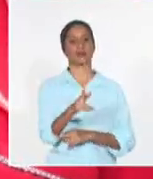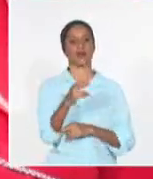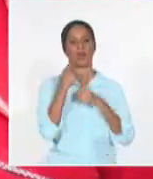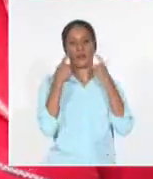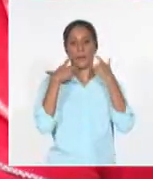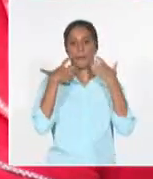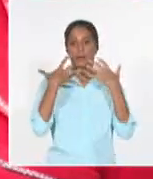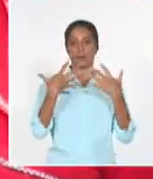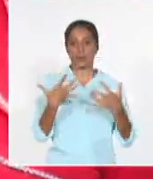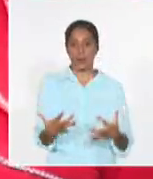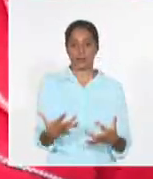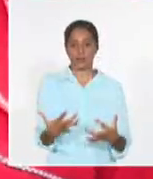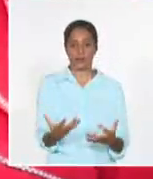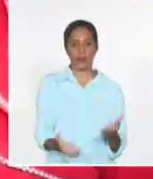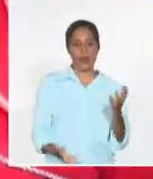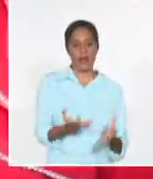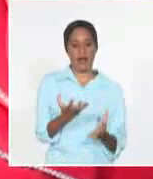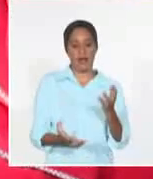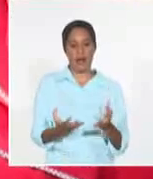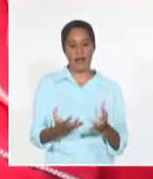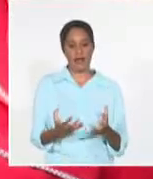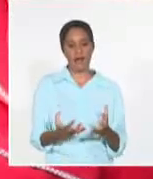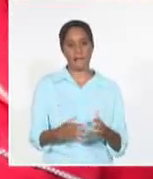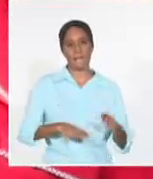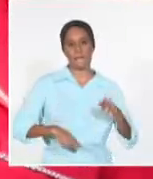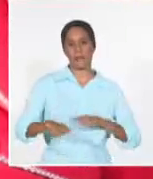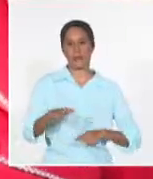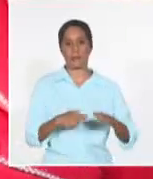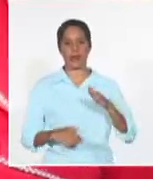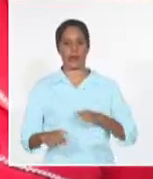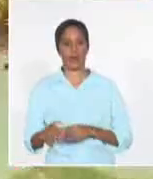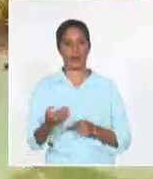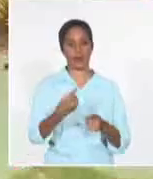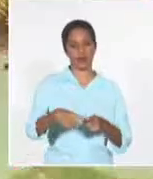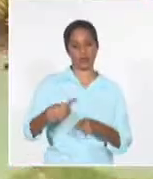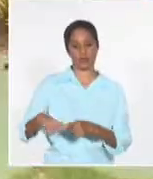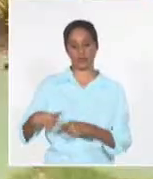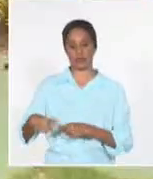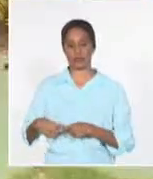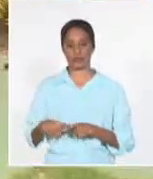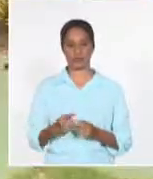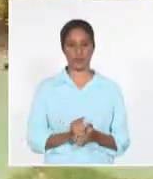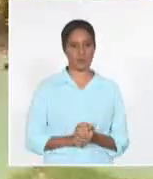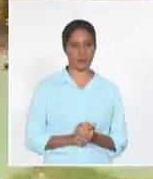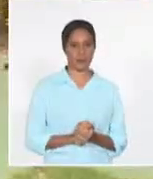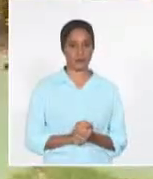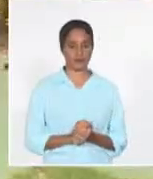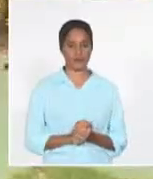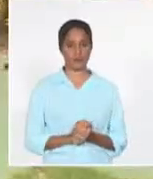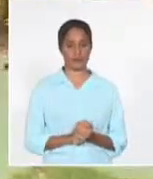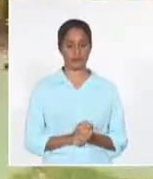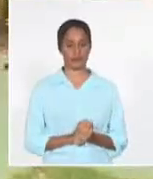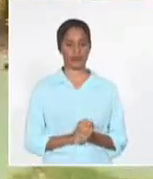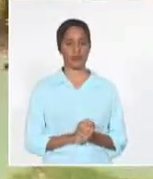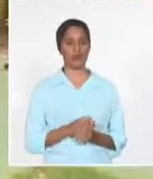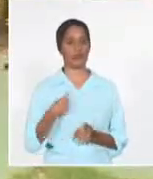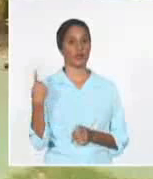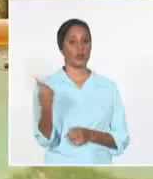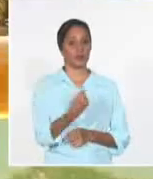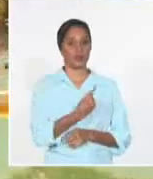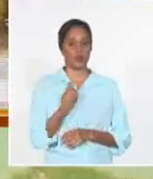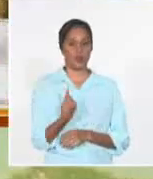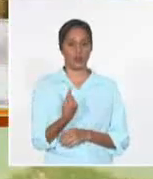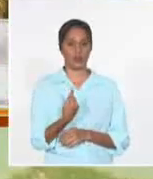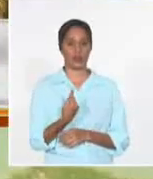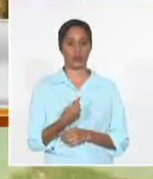las elaboraciones culinarias a la altura que los tiempos lo piden. Y somos nosotros los que, a partir de